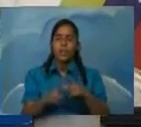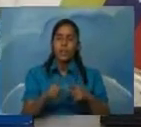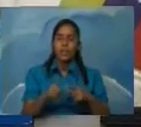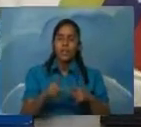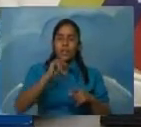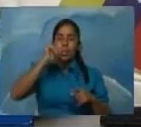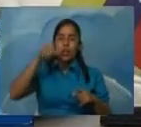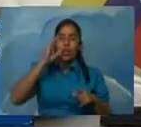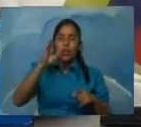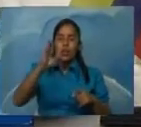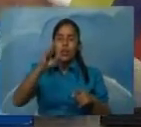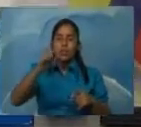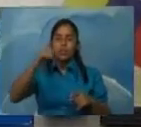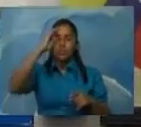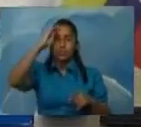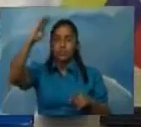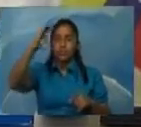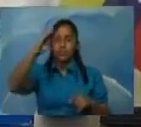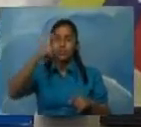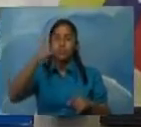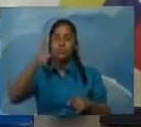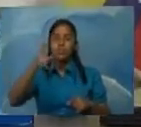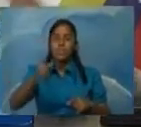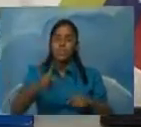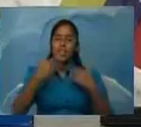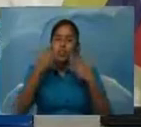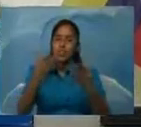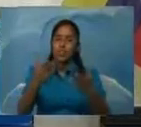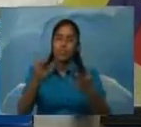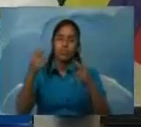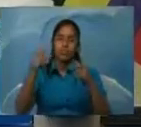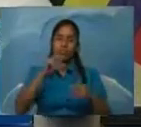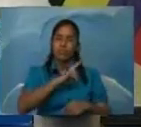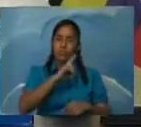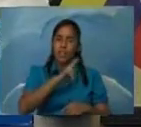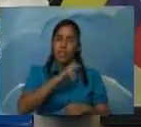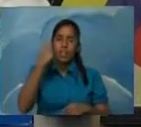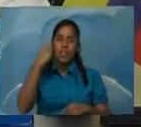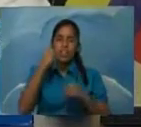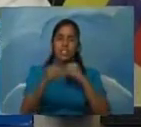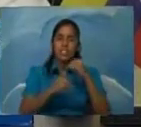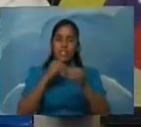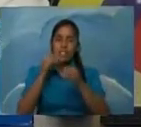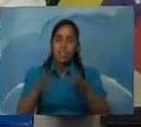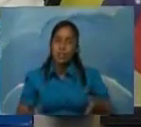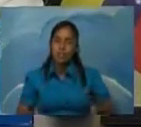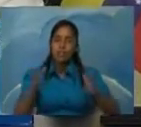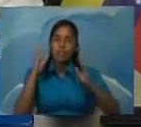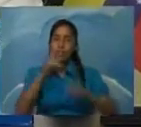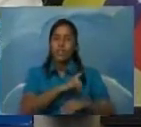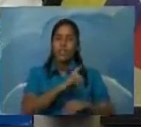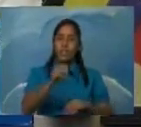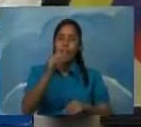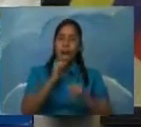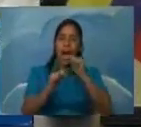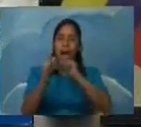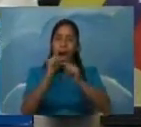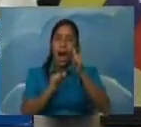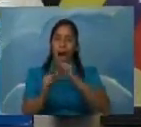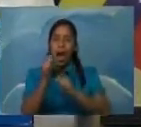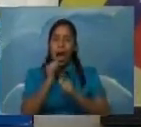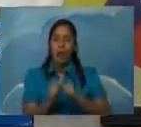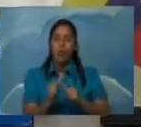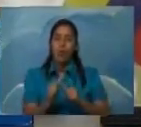Pero Jehová de los ejércitos se dio el lujo de hacer paredes de agua, no de hielo, sino de